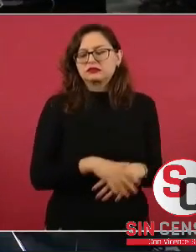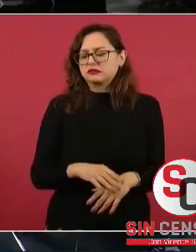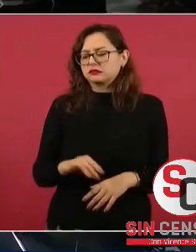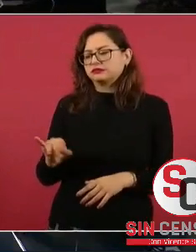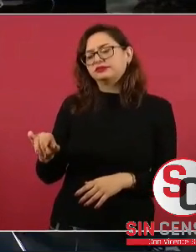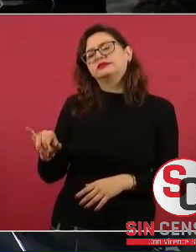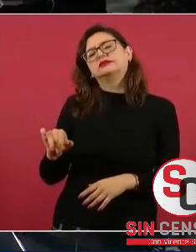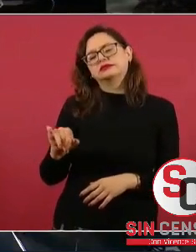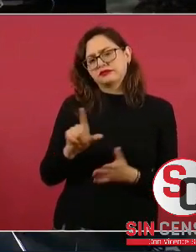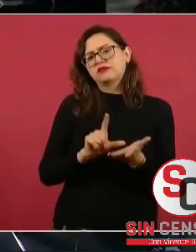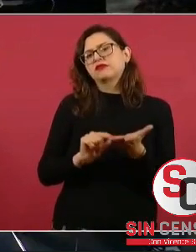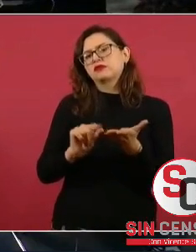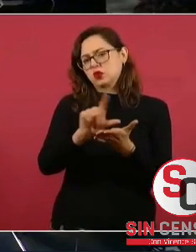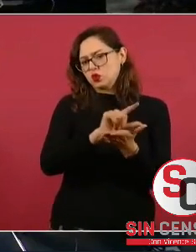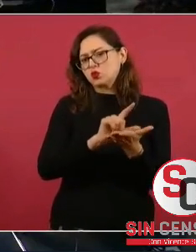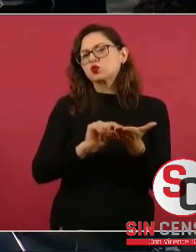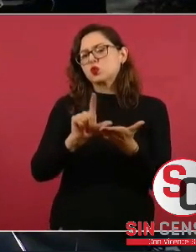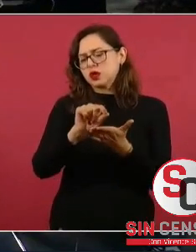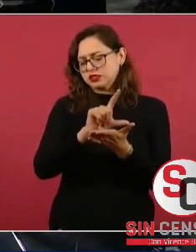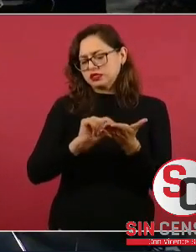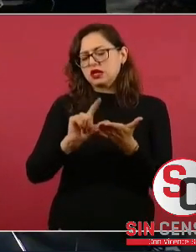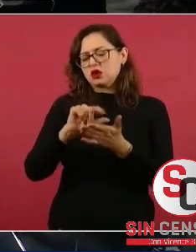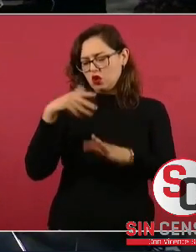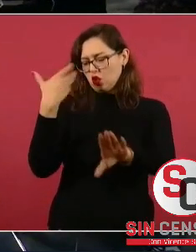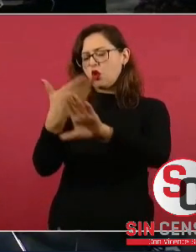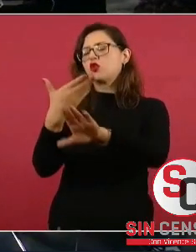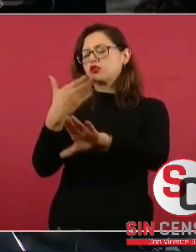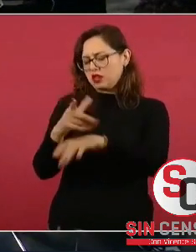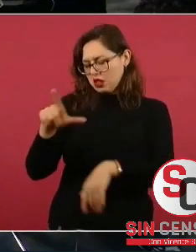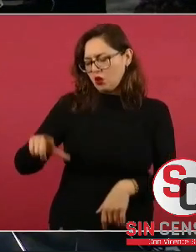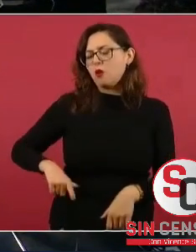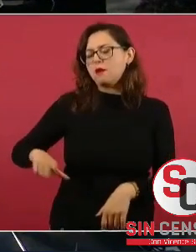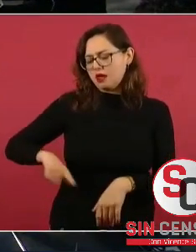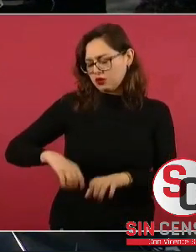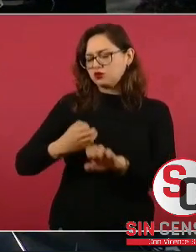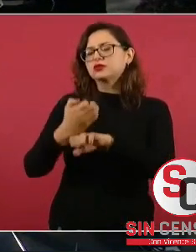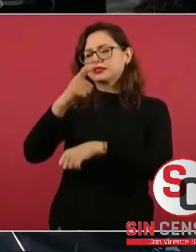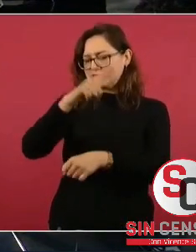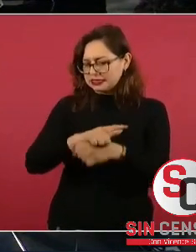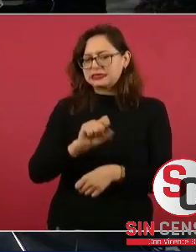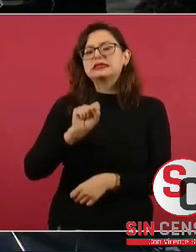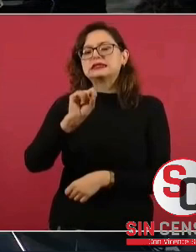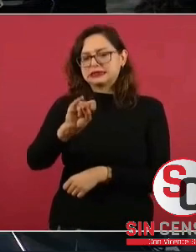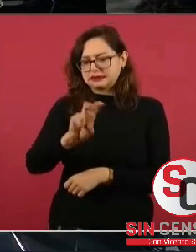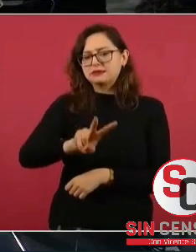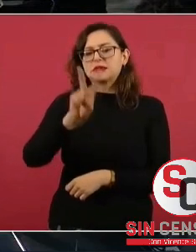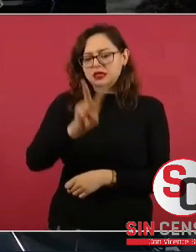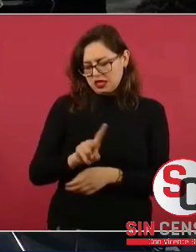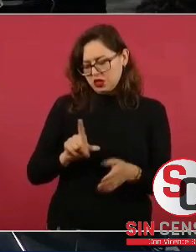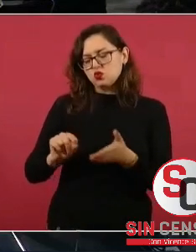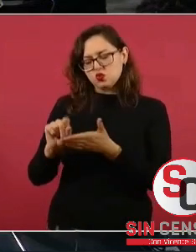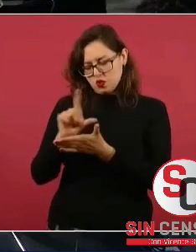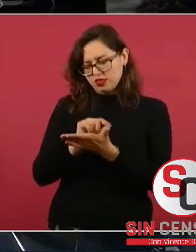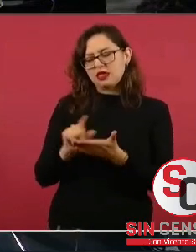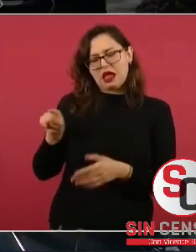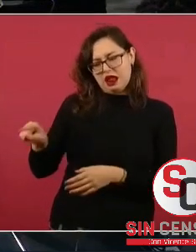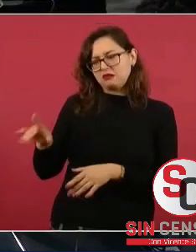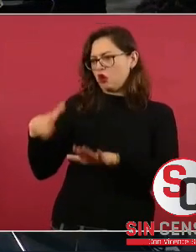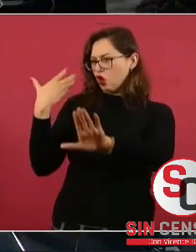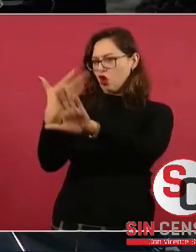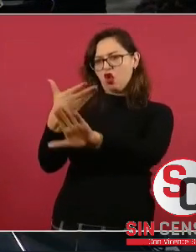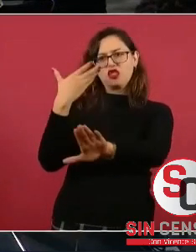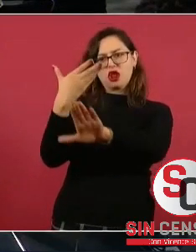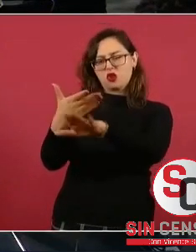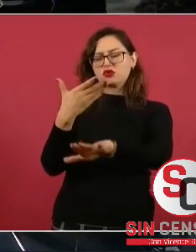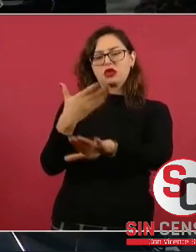crítica al gobierno estatal. Exactamente. Hacía mucha crítica. Sí. Y sabemos, inclusive alguna vez a mí me comentó que le pedían